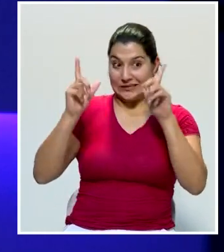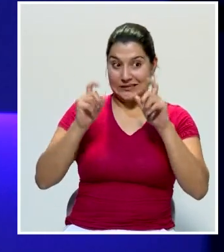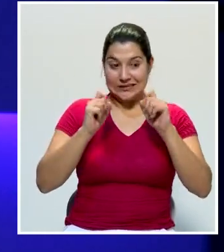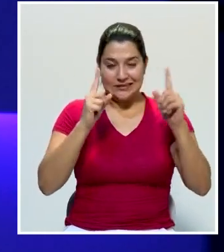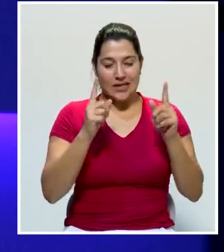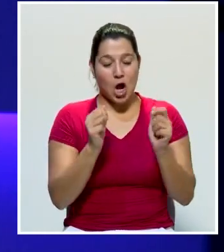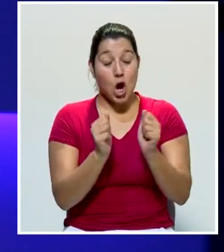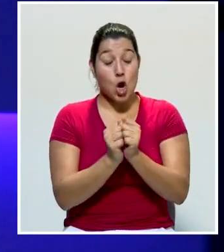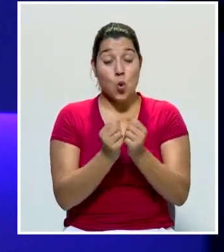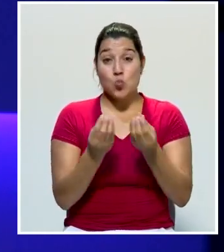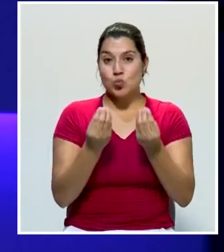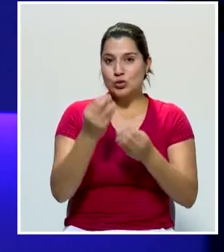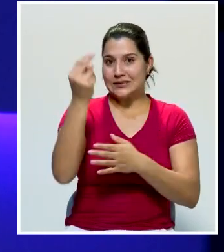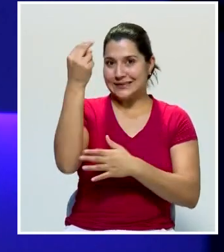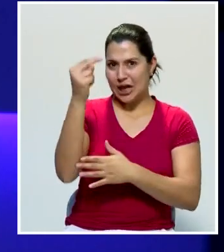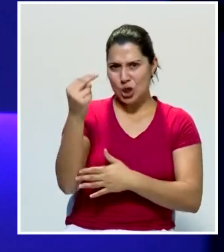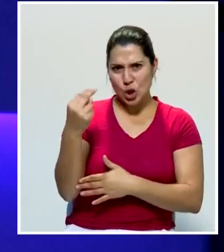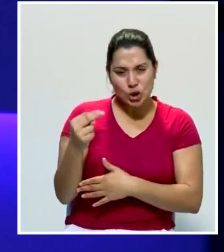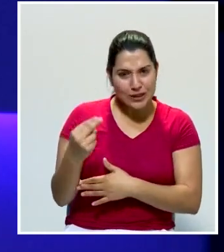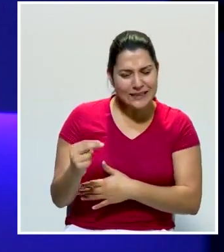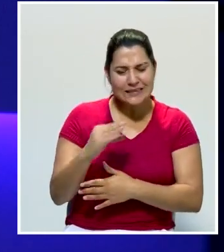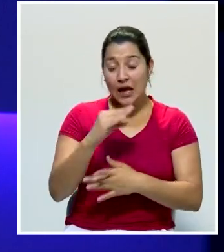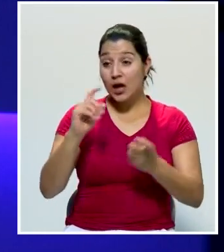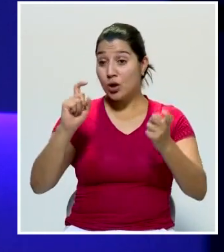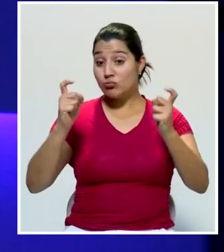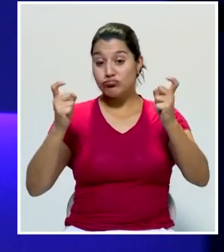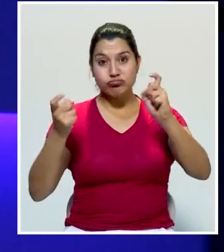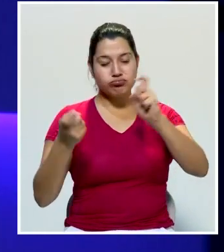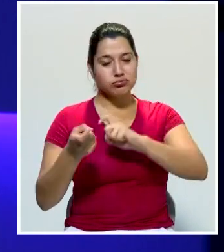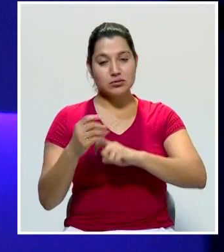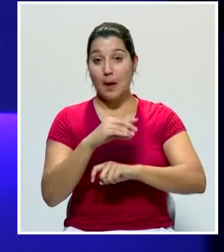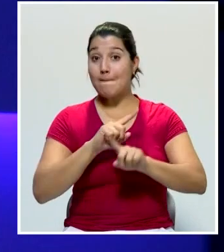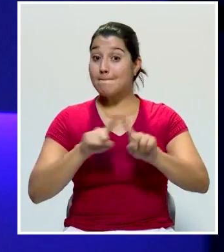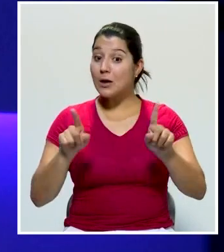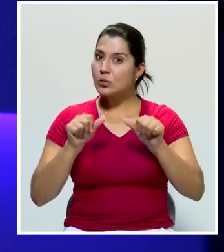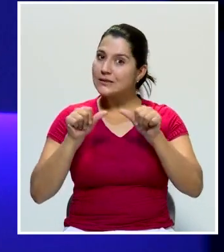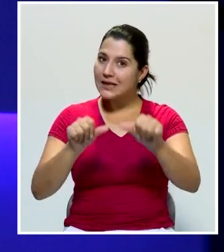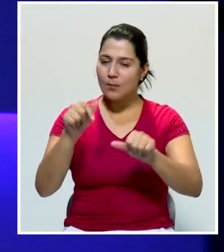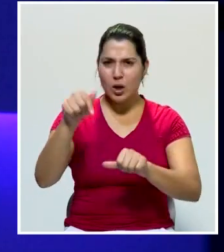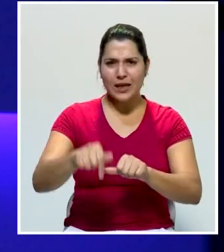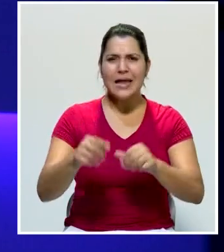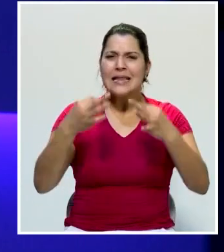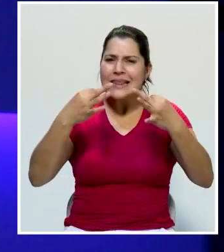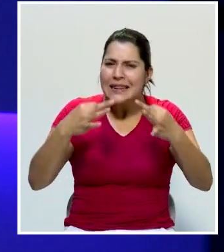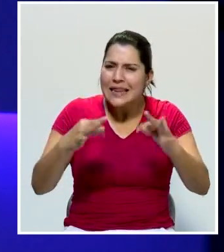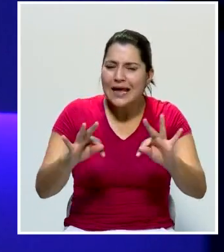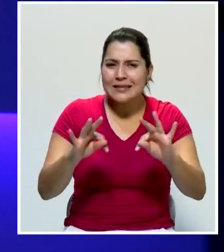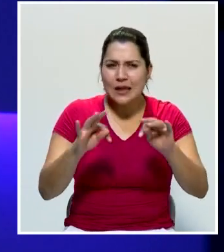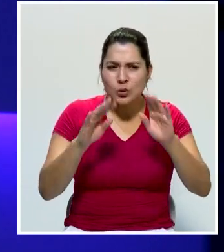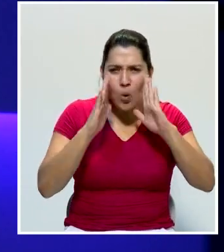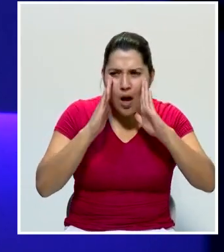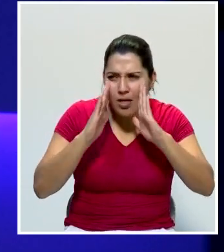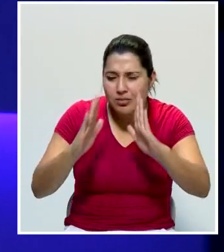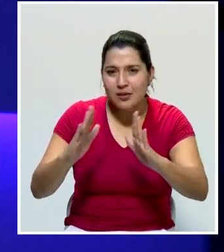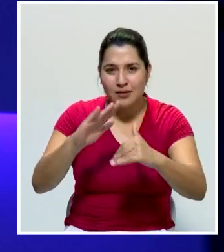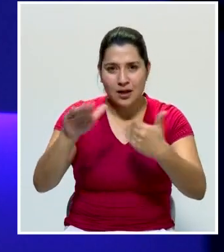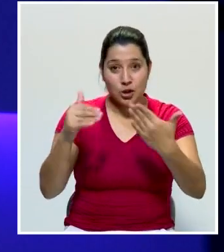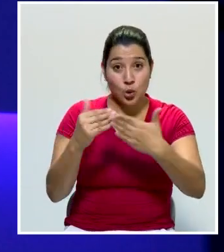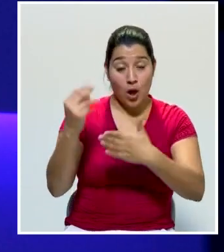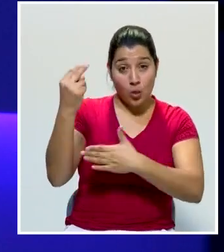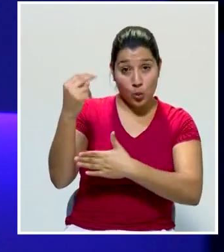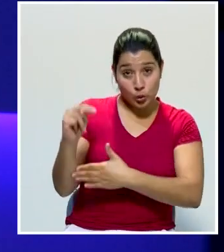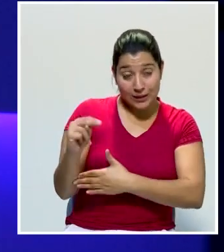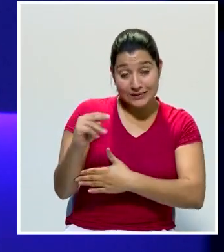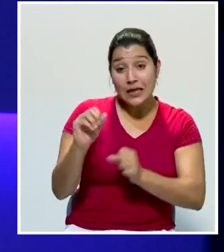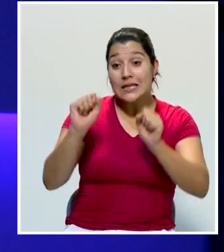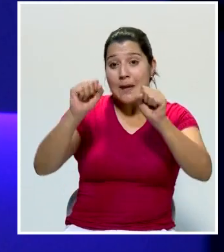noticiosas cargadas, que giran, y aquí estamos, tratando de darle seguimiento a las noticias,